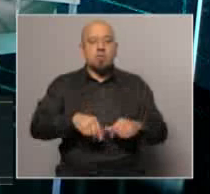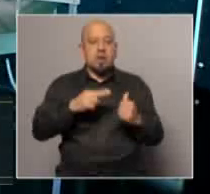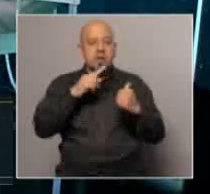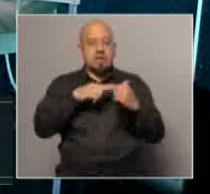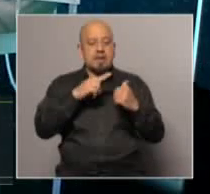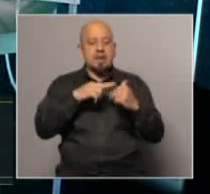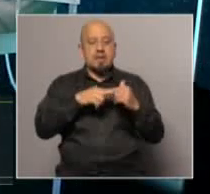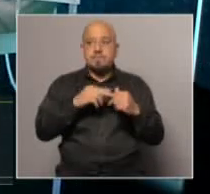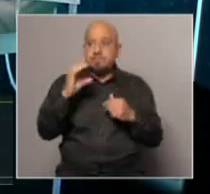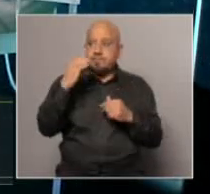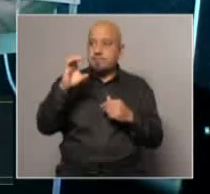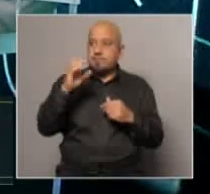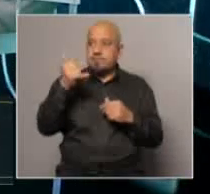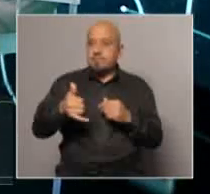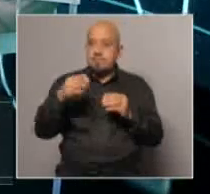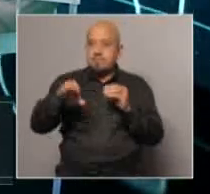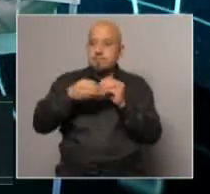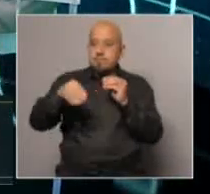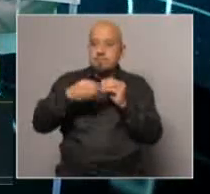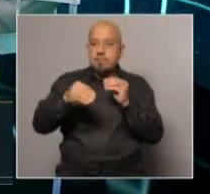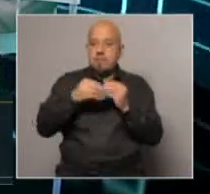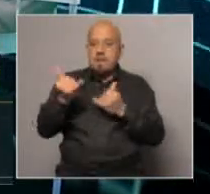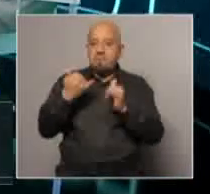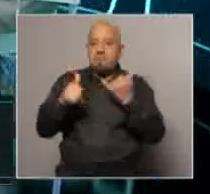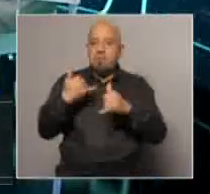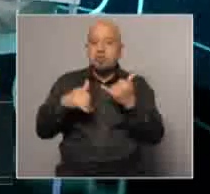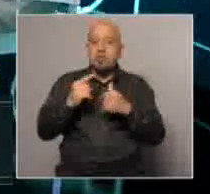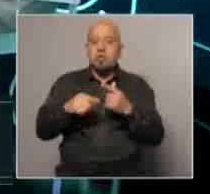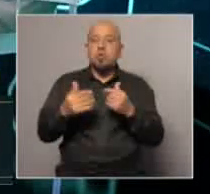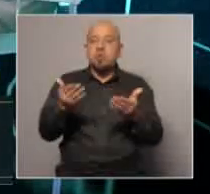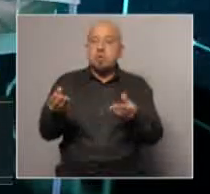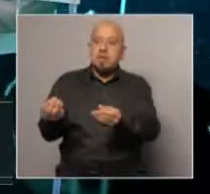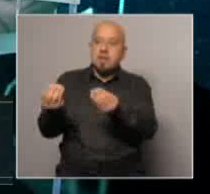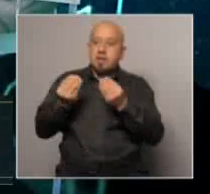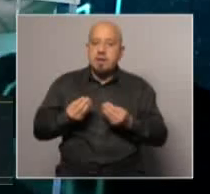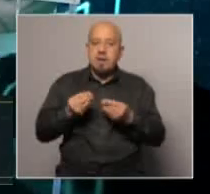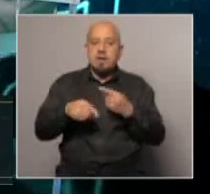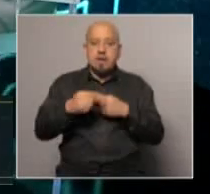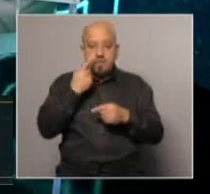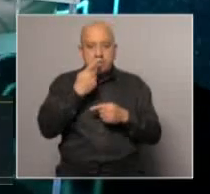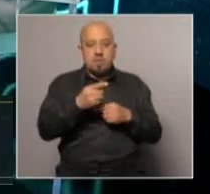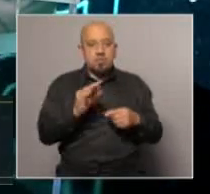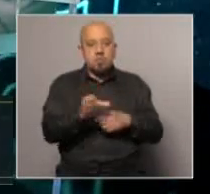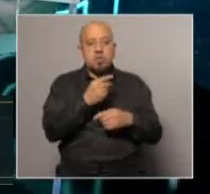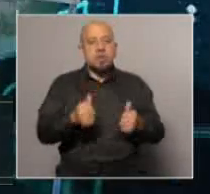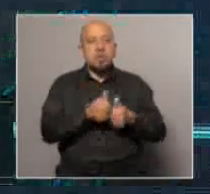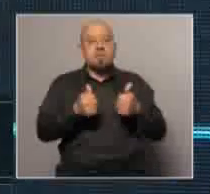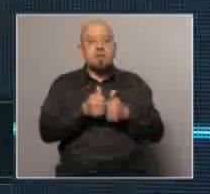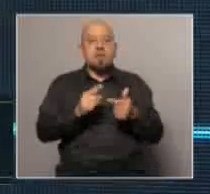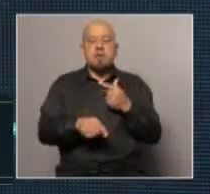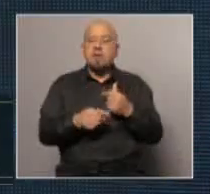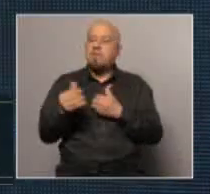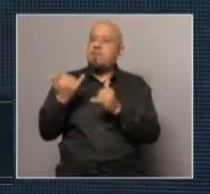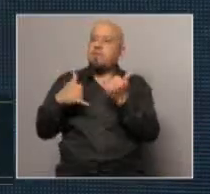que cargar información que nosotros la vemos. Permanentemente estamos a partir de ahí fiscalizando también la actividad. La información que ponen